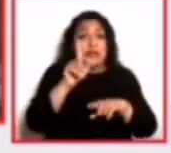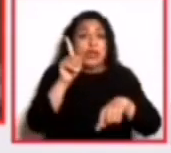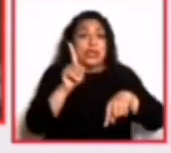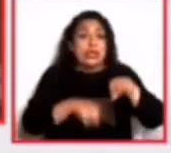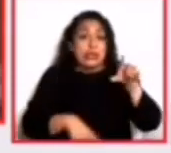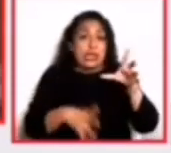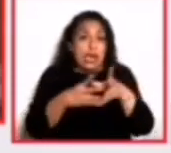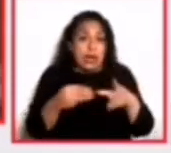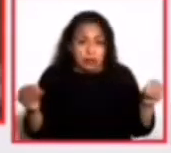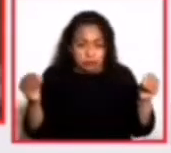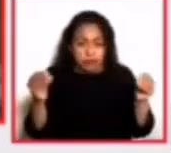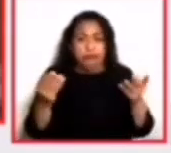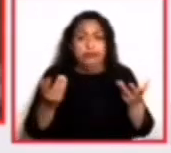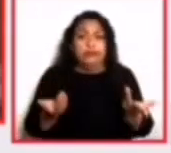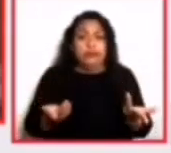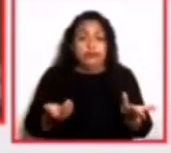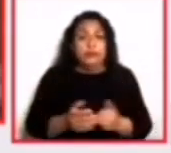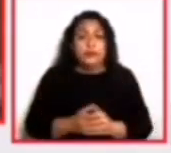disolver,